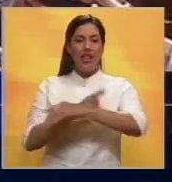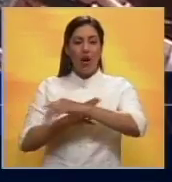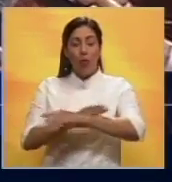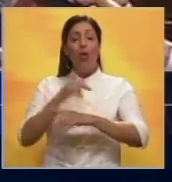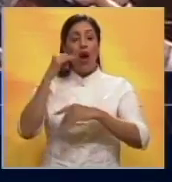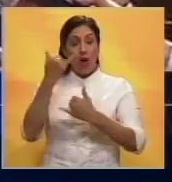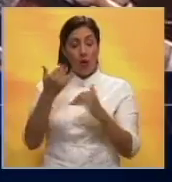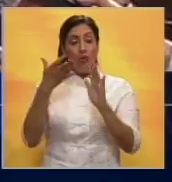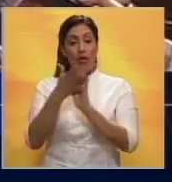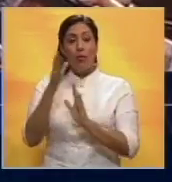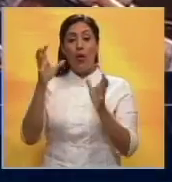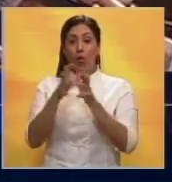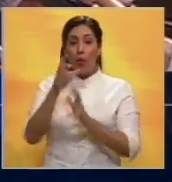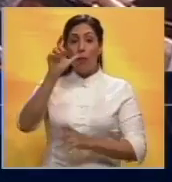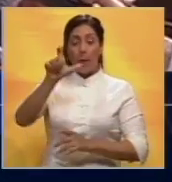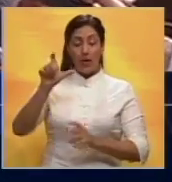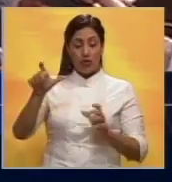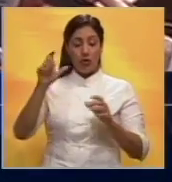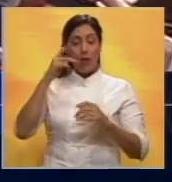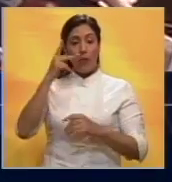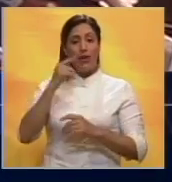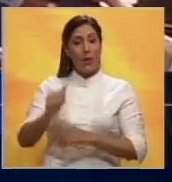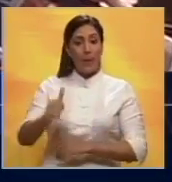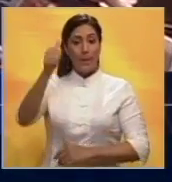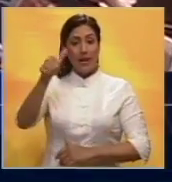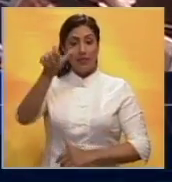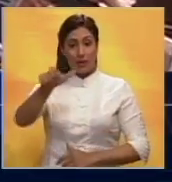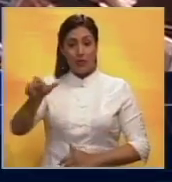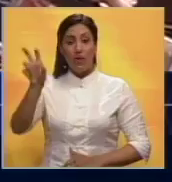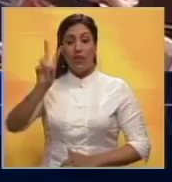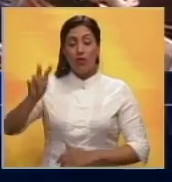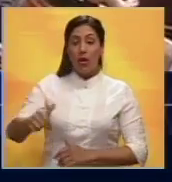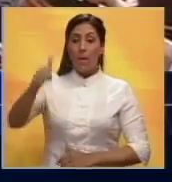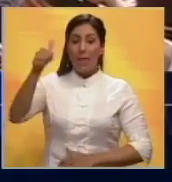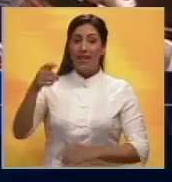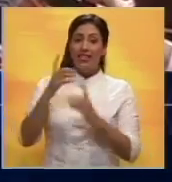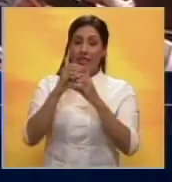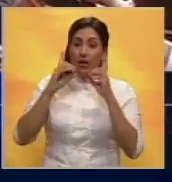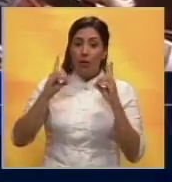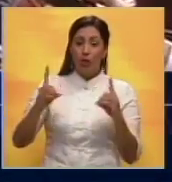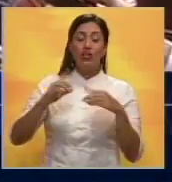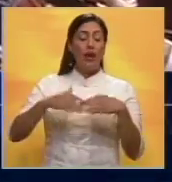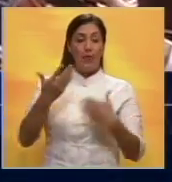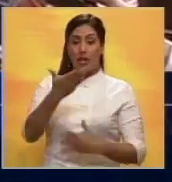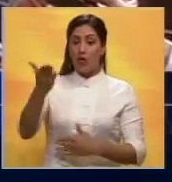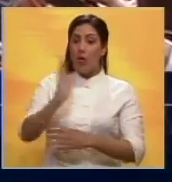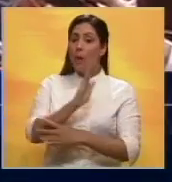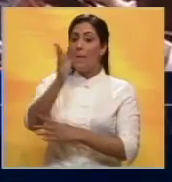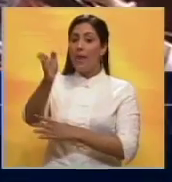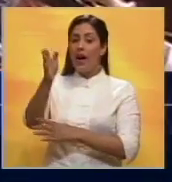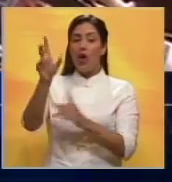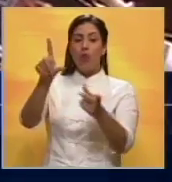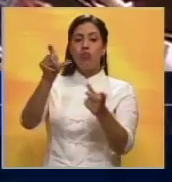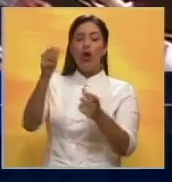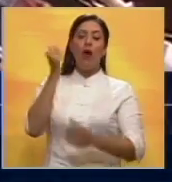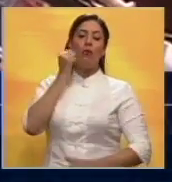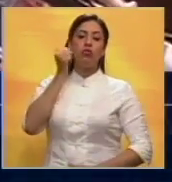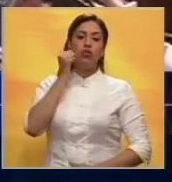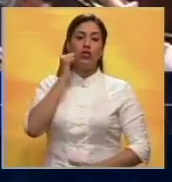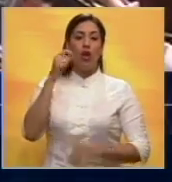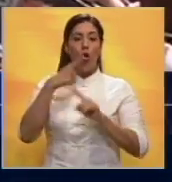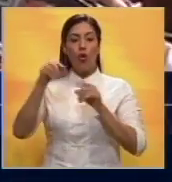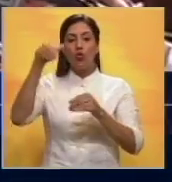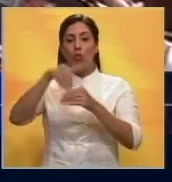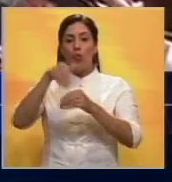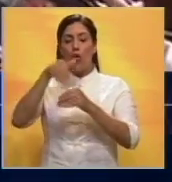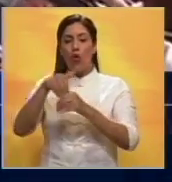ilegalizar los partidos políticos de la mayoría de Venezuela de la mayoría democrática para ellos ir como dicen a cobrar y darse los vueltos en una